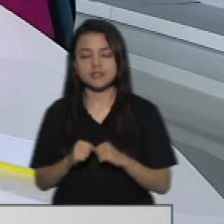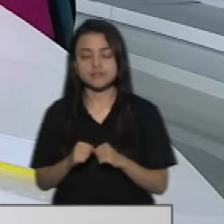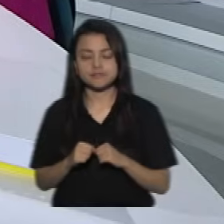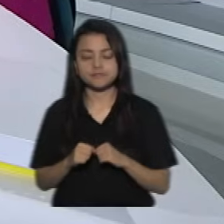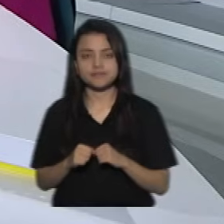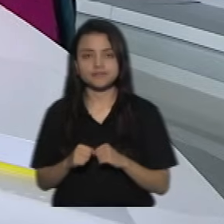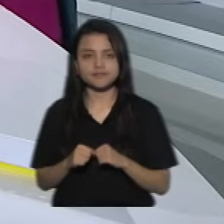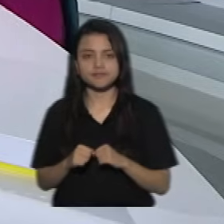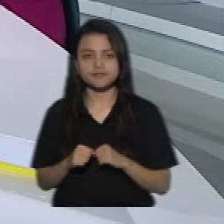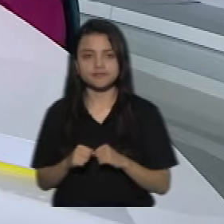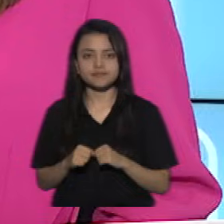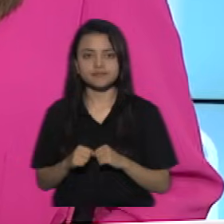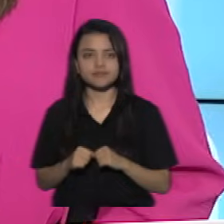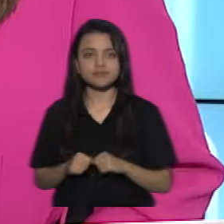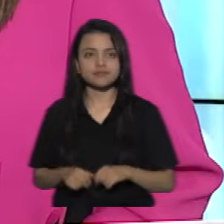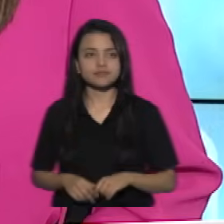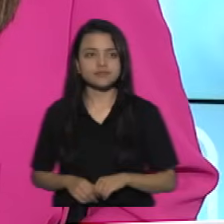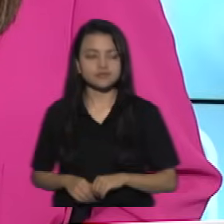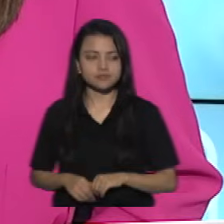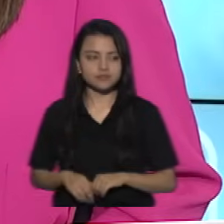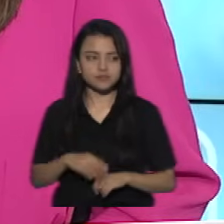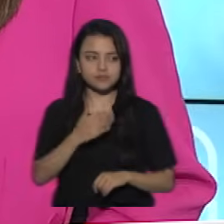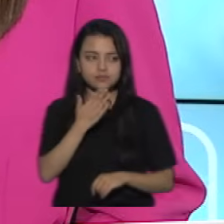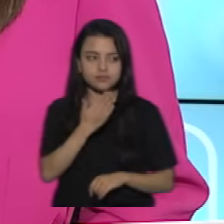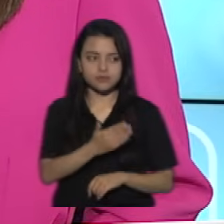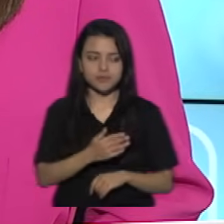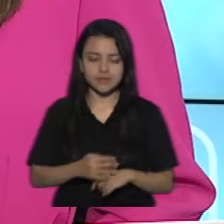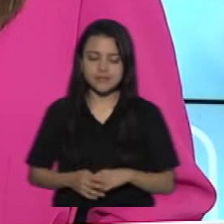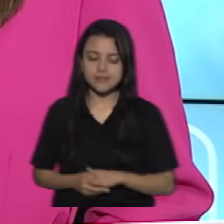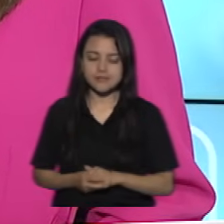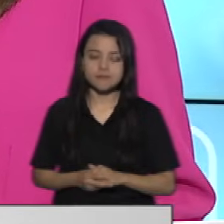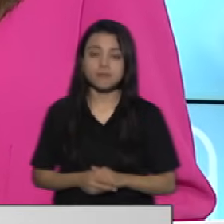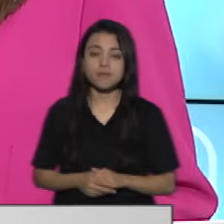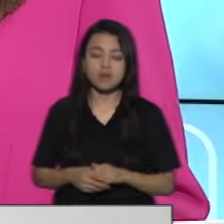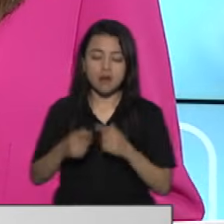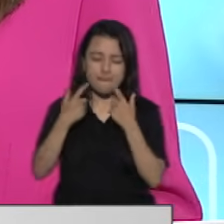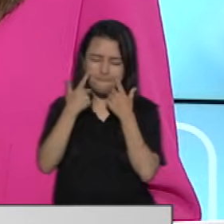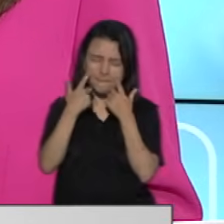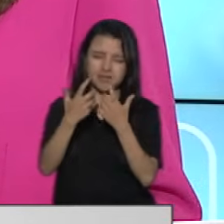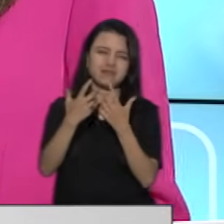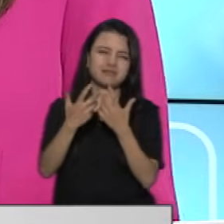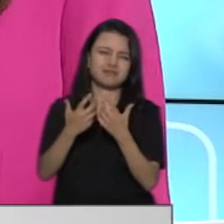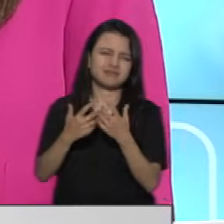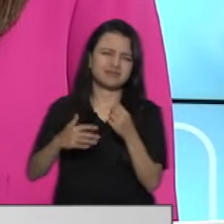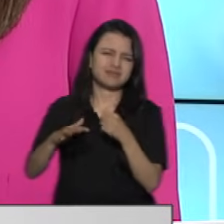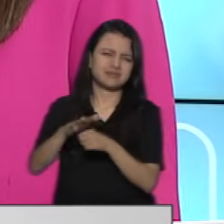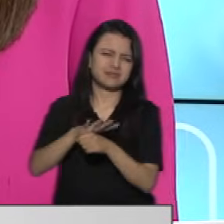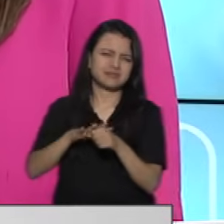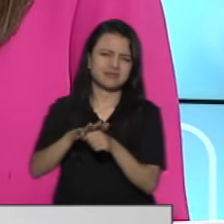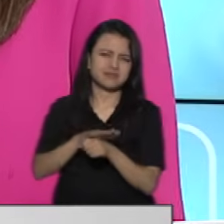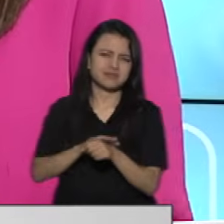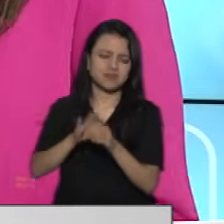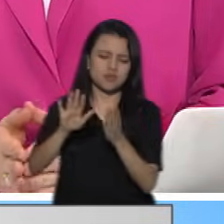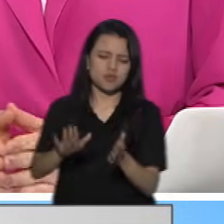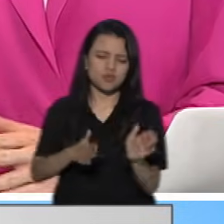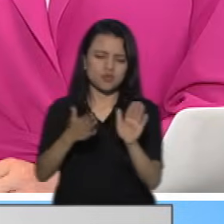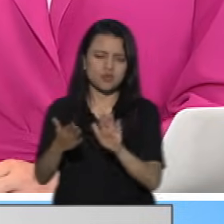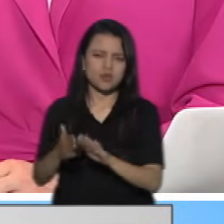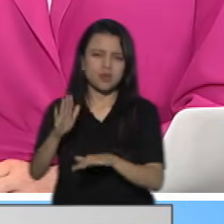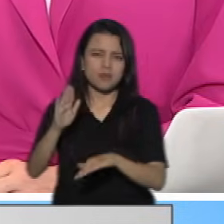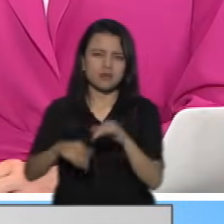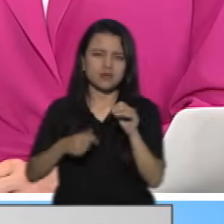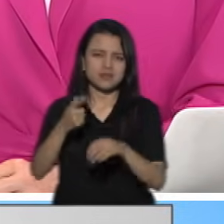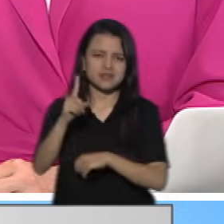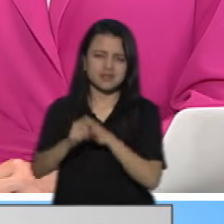CMI. Nicolás, muchas gracias. Y hay conmoción en Antioquia por el homicidio de un adolescente de 16 años a manos de otro